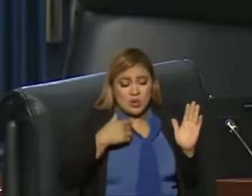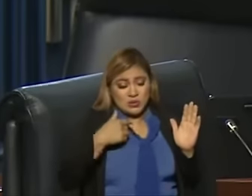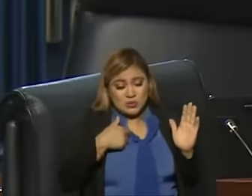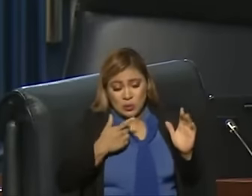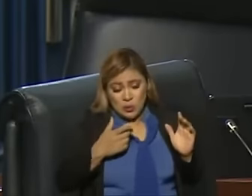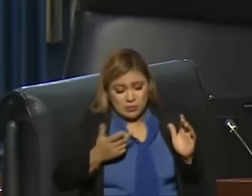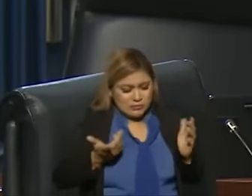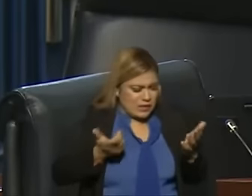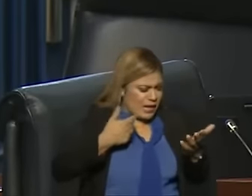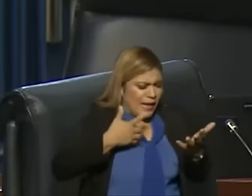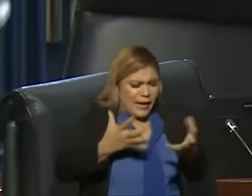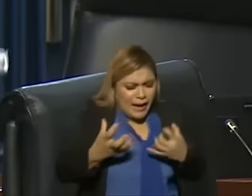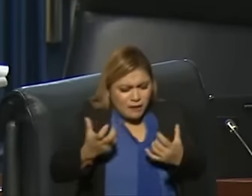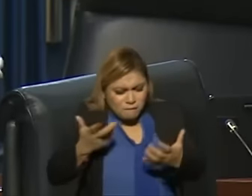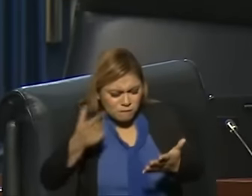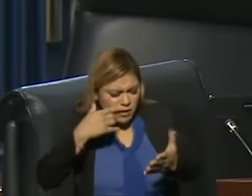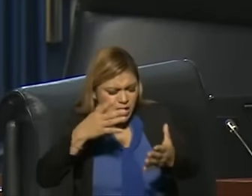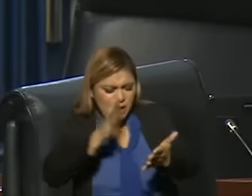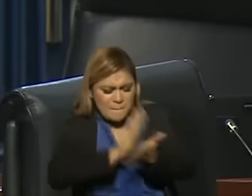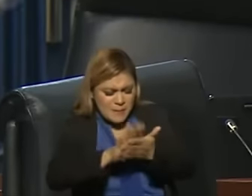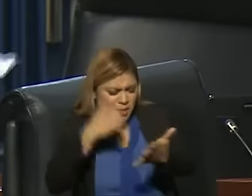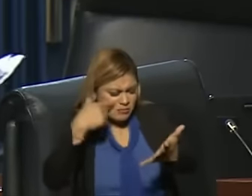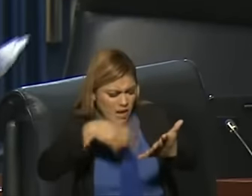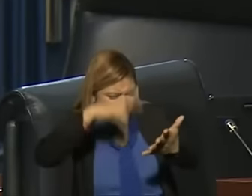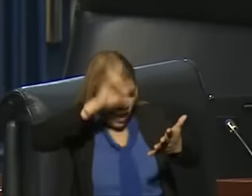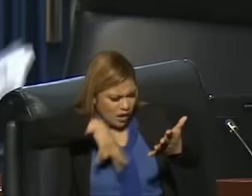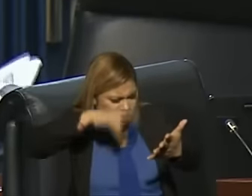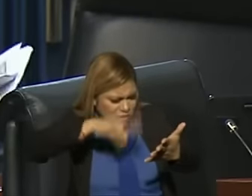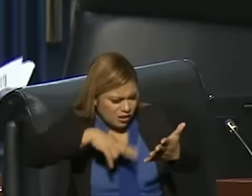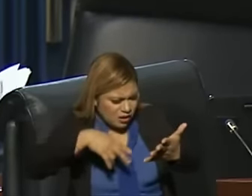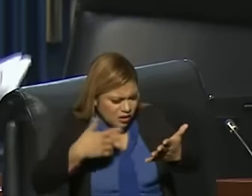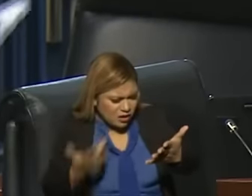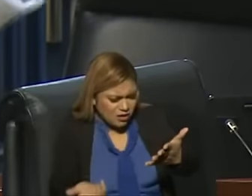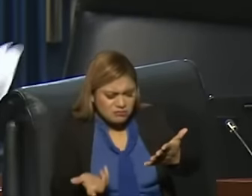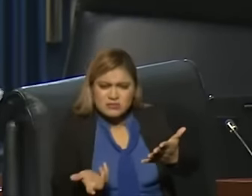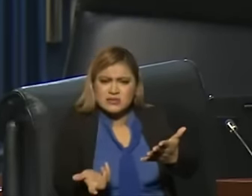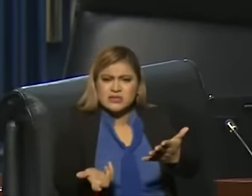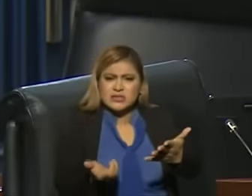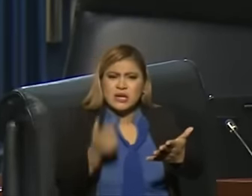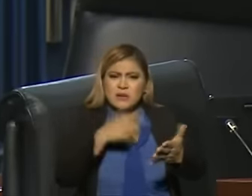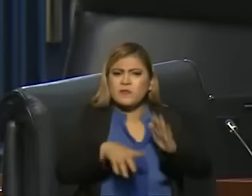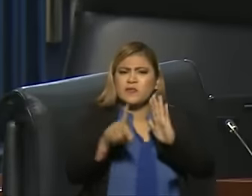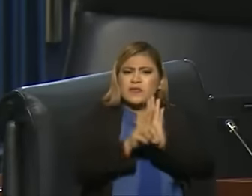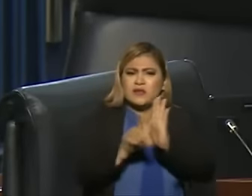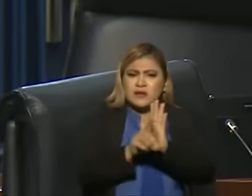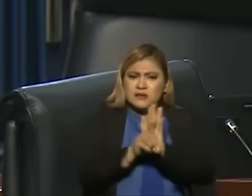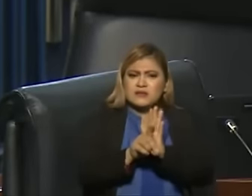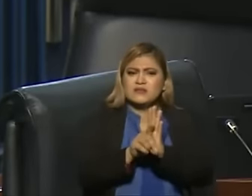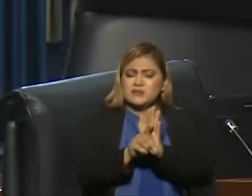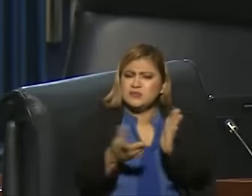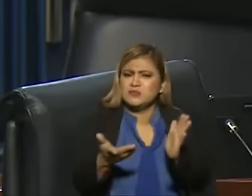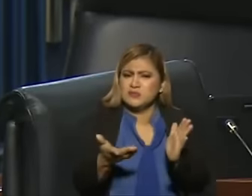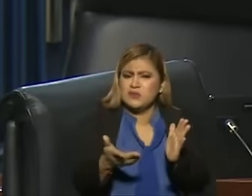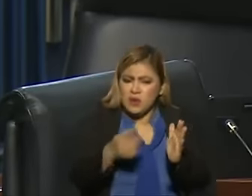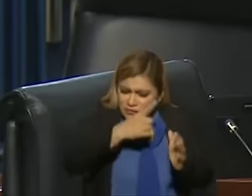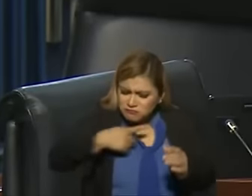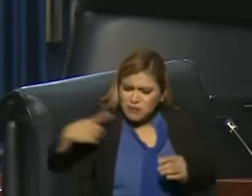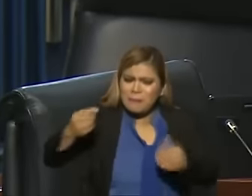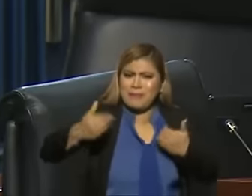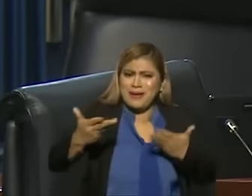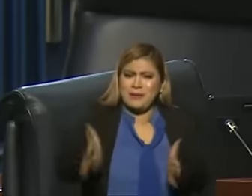la 46ª donde establece que tenemos que ir a nuestro derecho interno, después de nuestro derecho interno, con el fondo